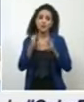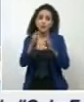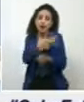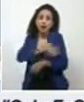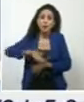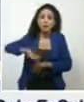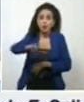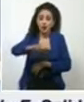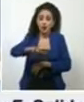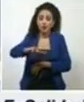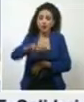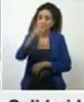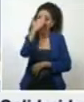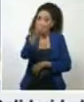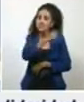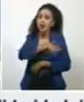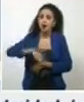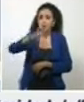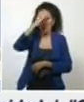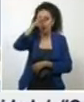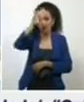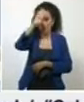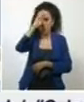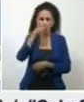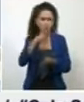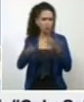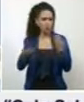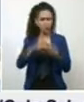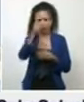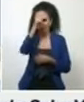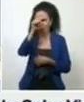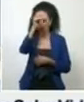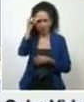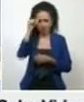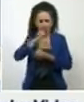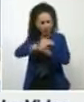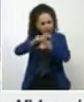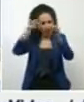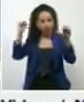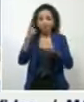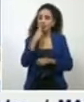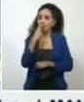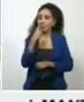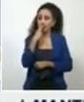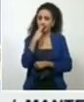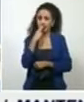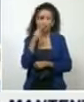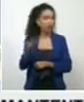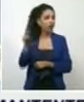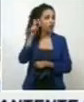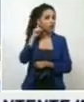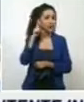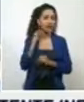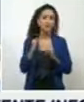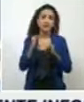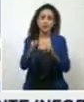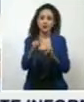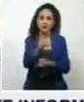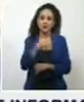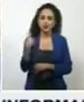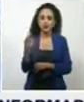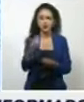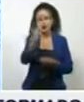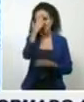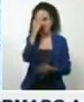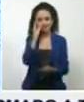ser domingo, pues se levanta y nos escucha la transmisión que estamos haciendo. Muchas gracias y nos vemos mañana.